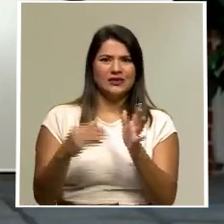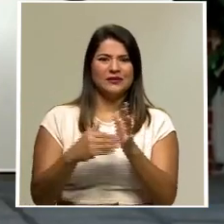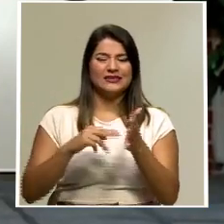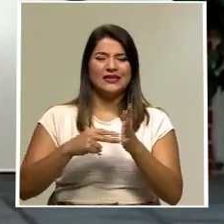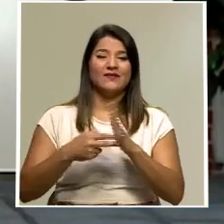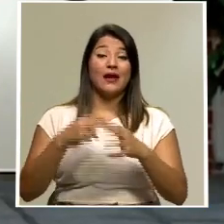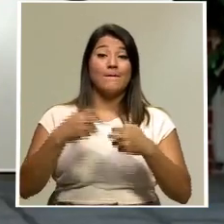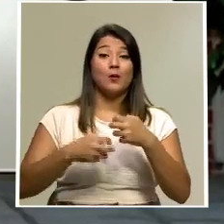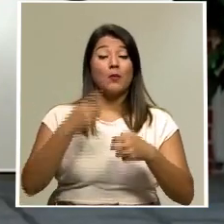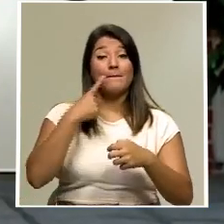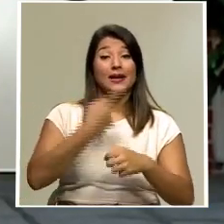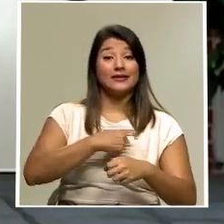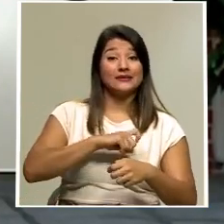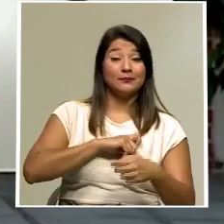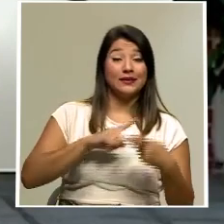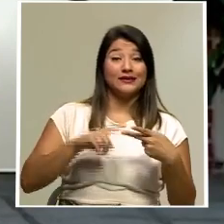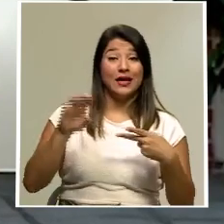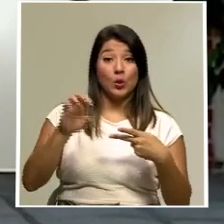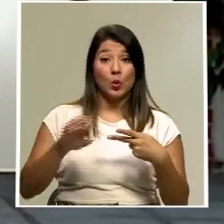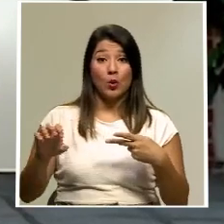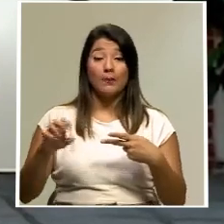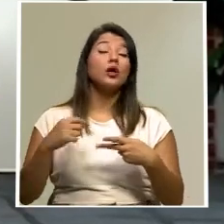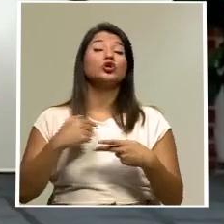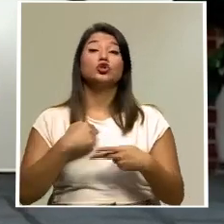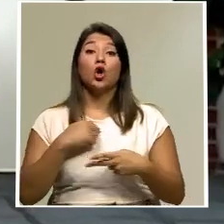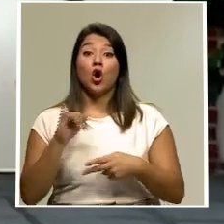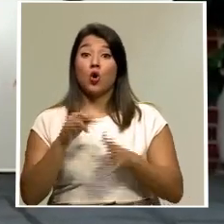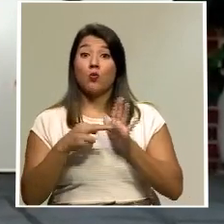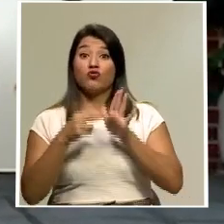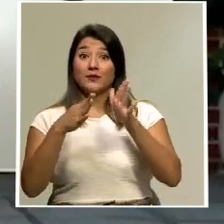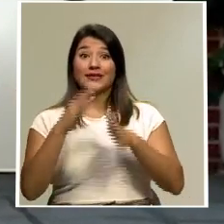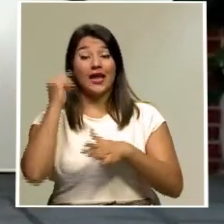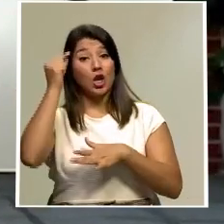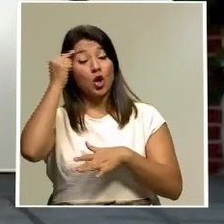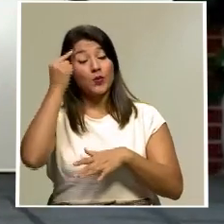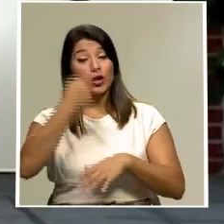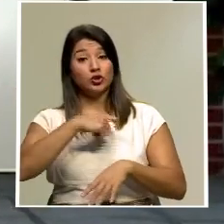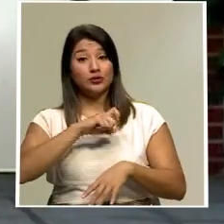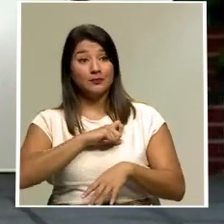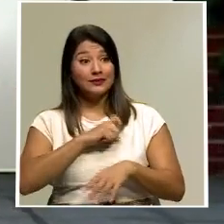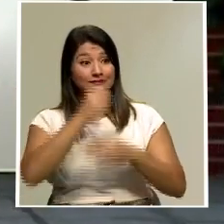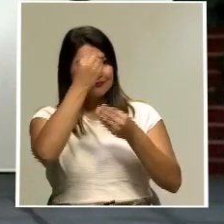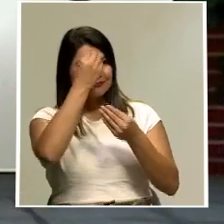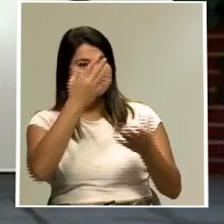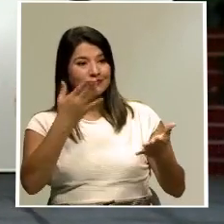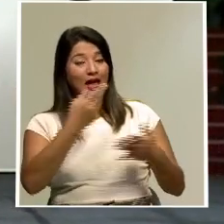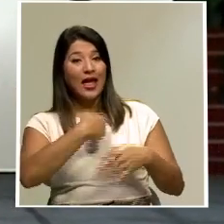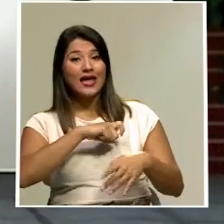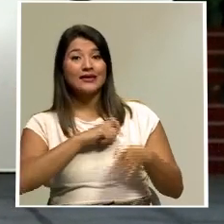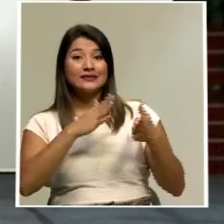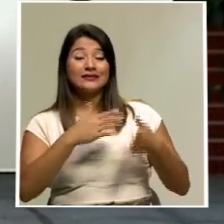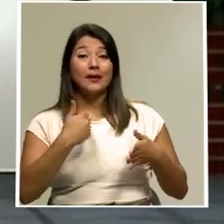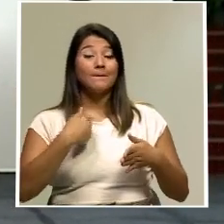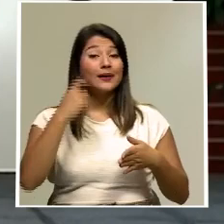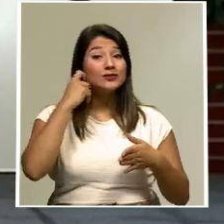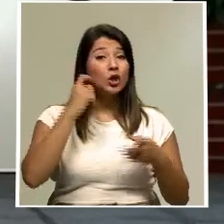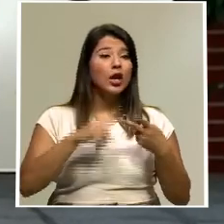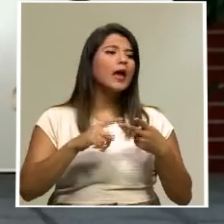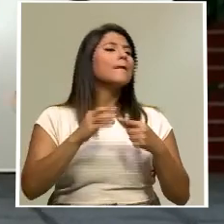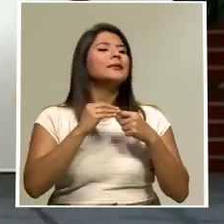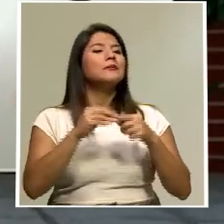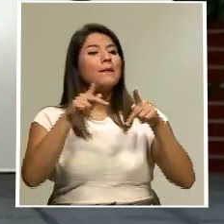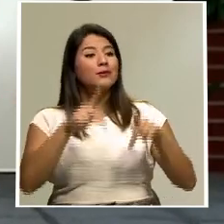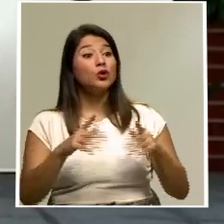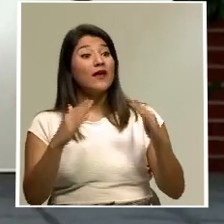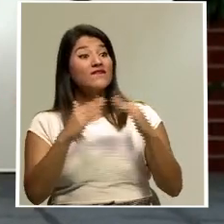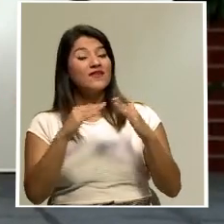Europa. Quiero trasladar en nombre del Gobierno de España a todos los españoles y españolas y especialmente a quienes viven en Ceuta y